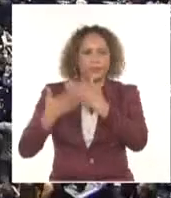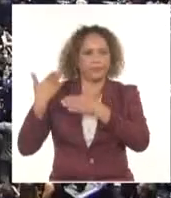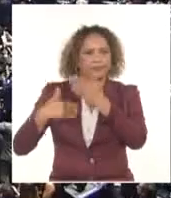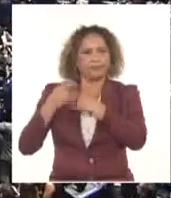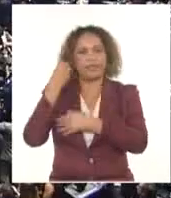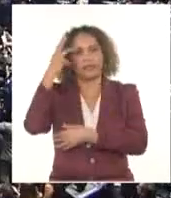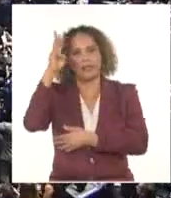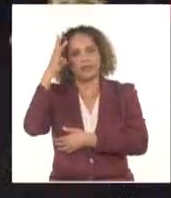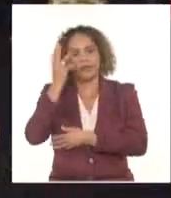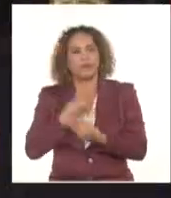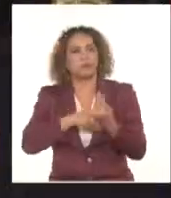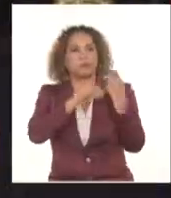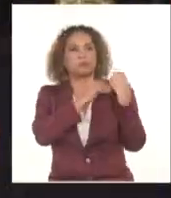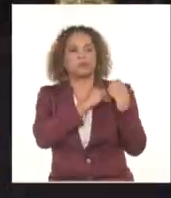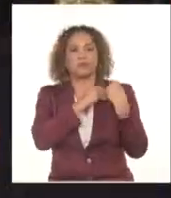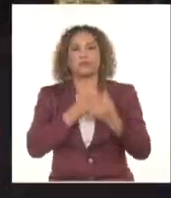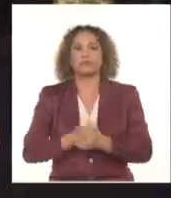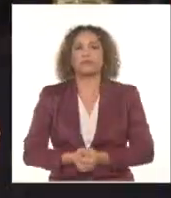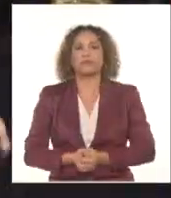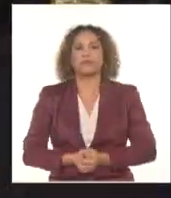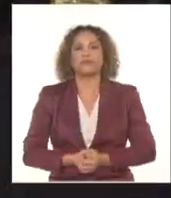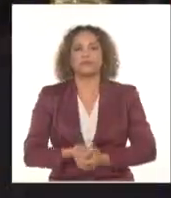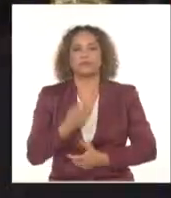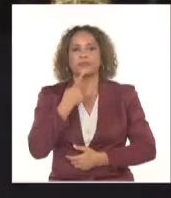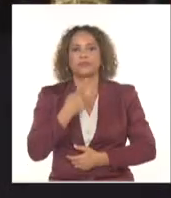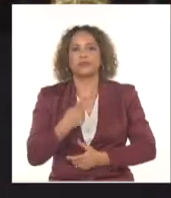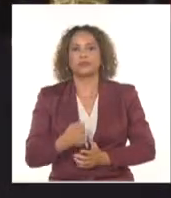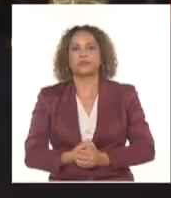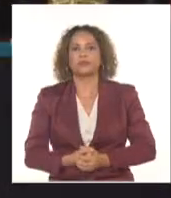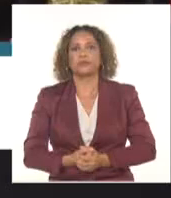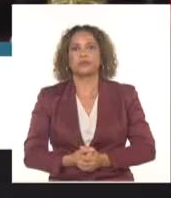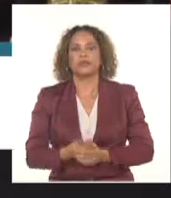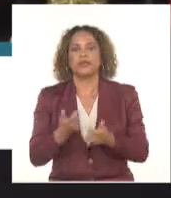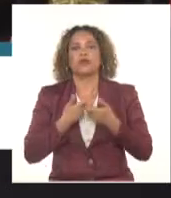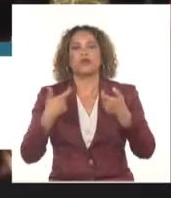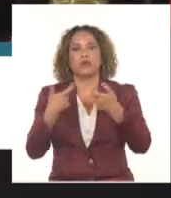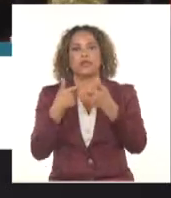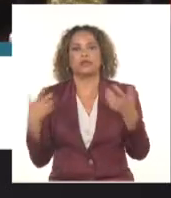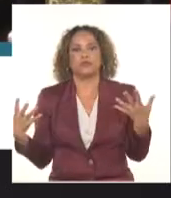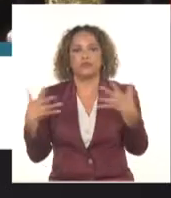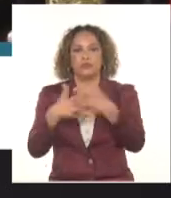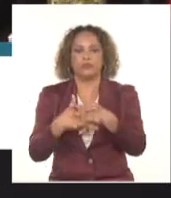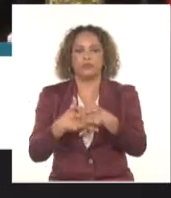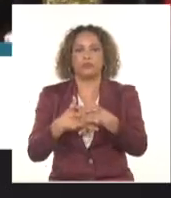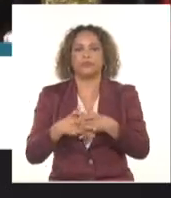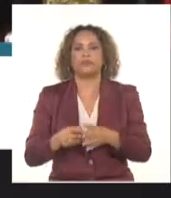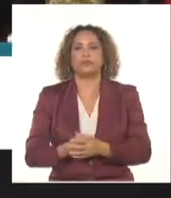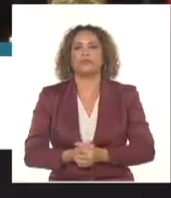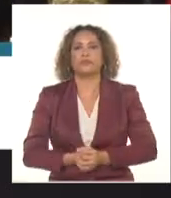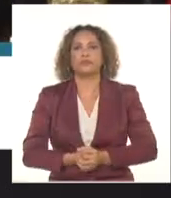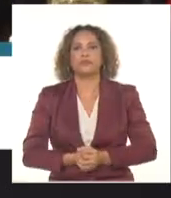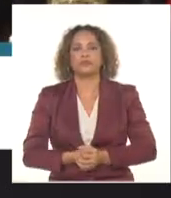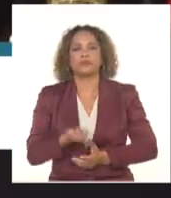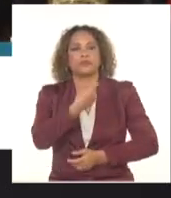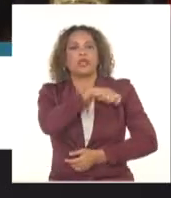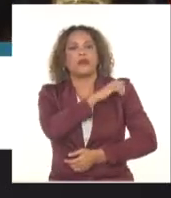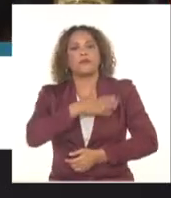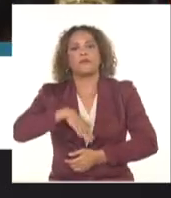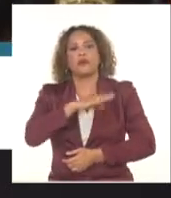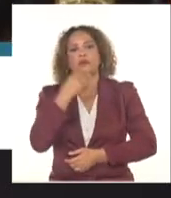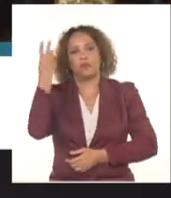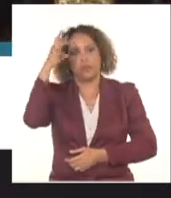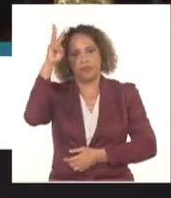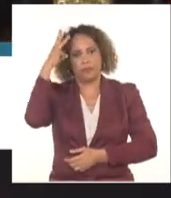por Tom de protesta honorable Congreso de La Unión pueblo de